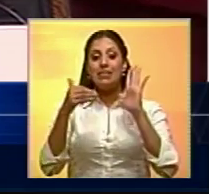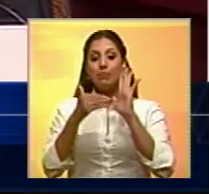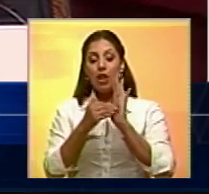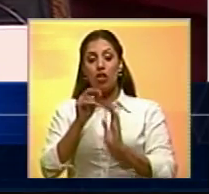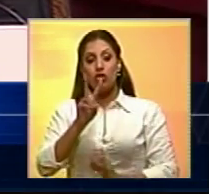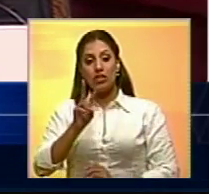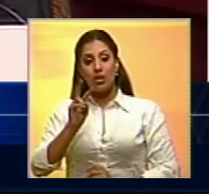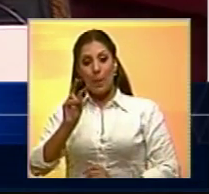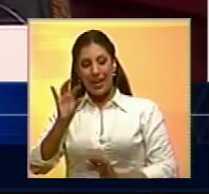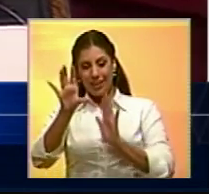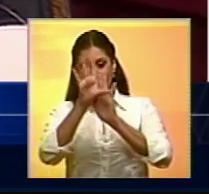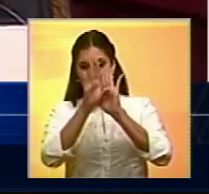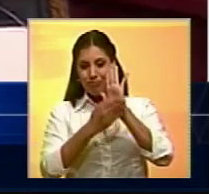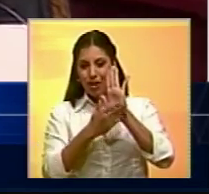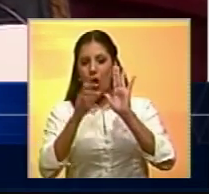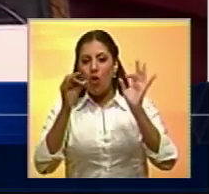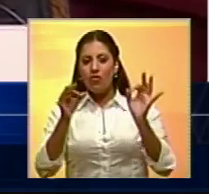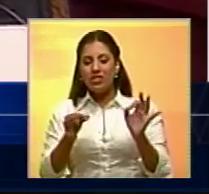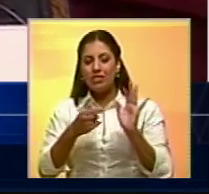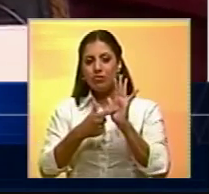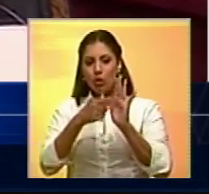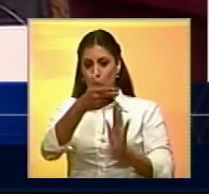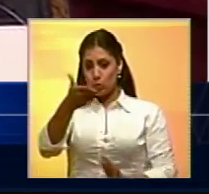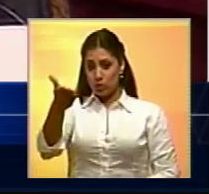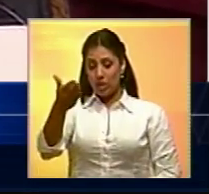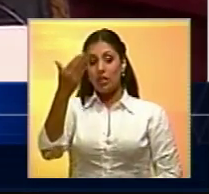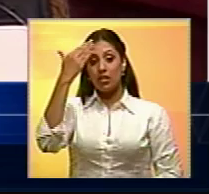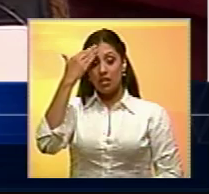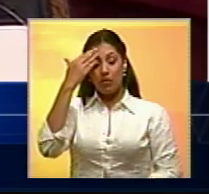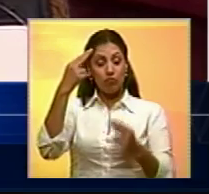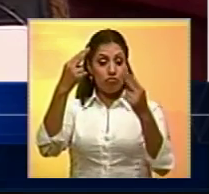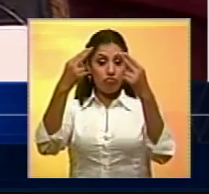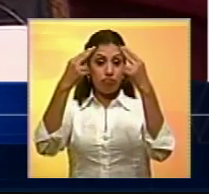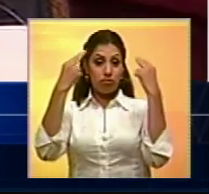6220 extraordinaria, que ustedes seguramente no la conozcan,